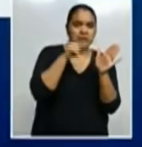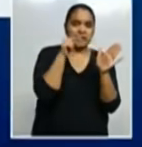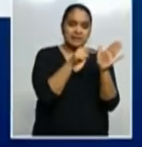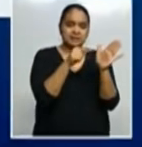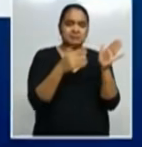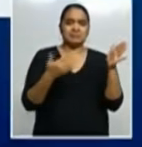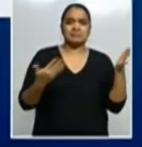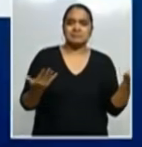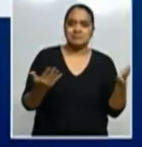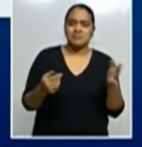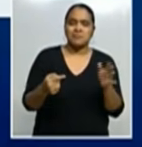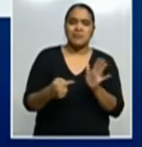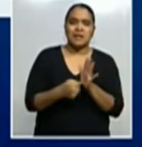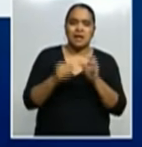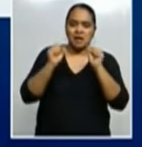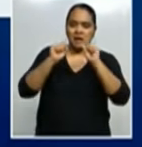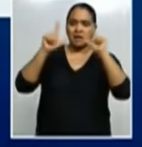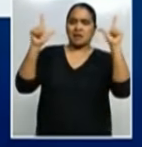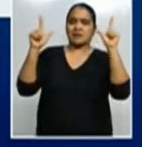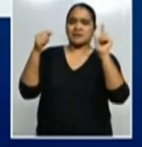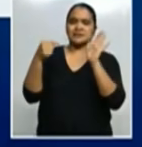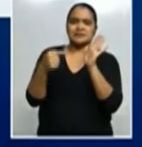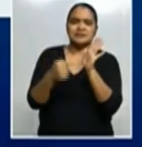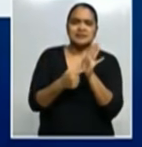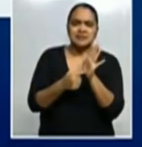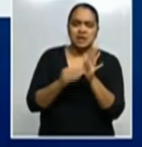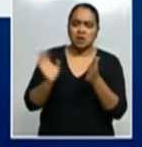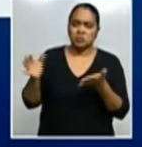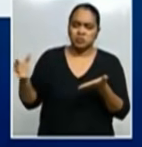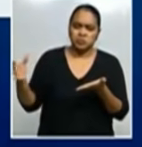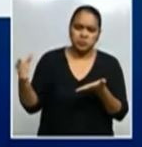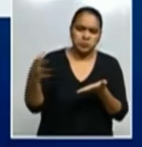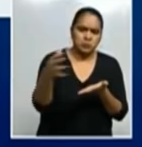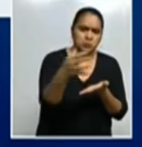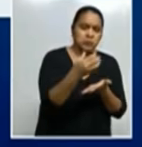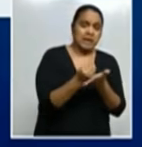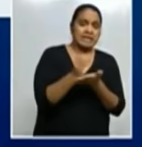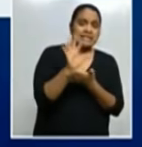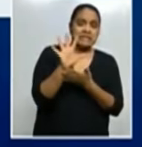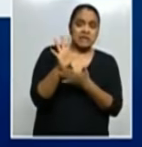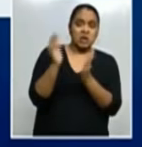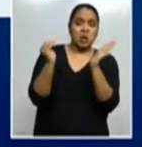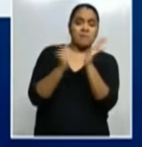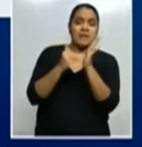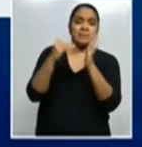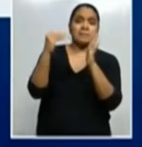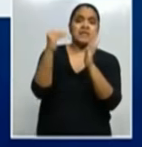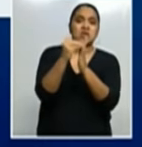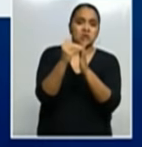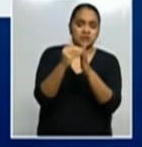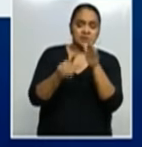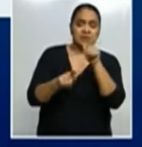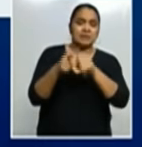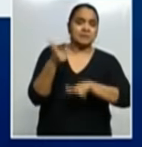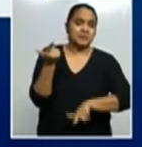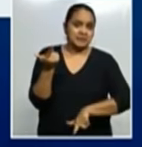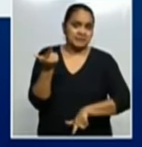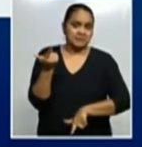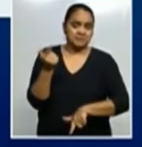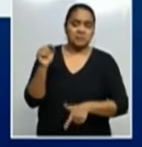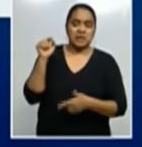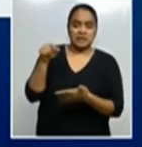para nosotros, sin embargo, logramos recaudar 5,000 millones de lempiras en el impuesto sobre la renta. De